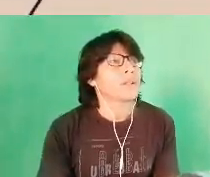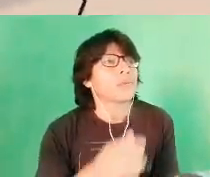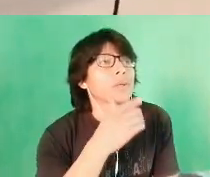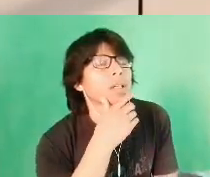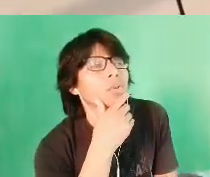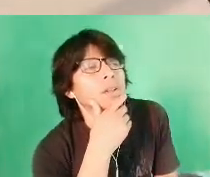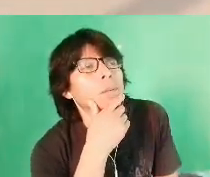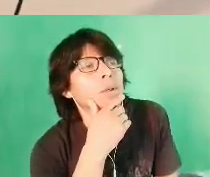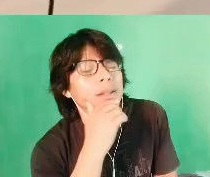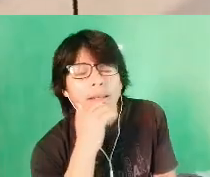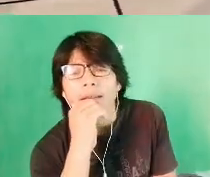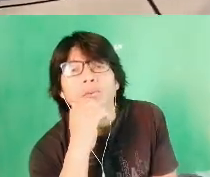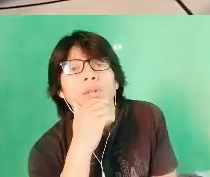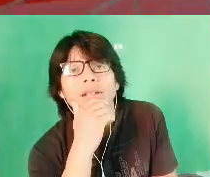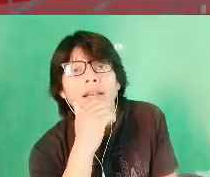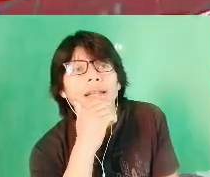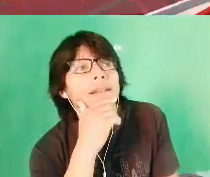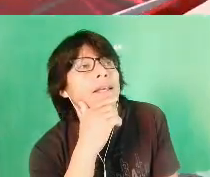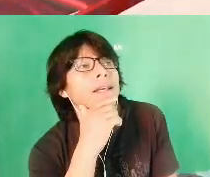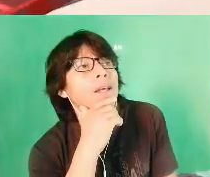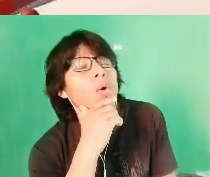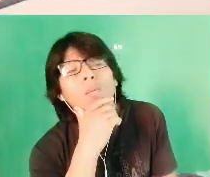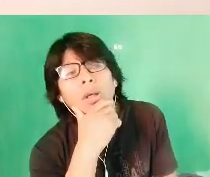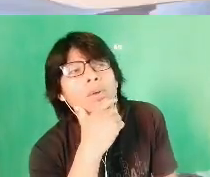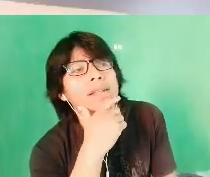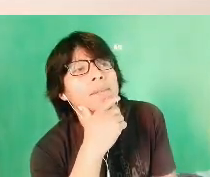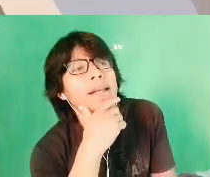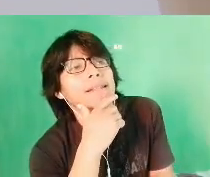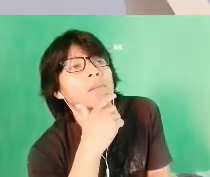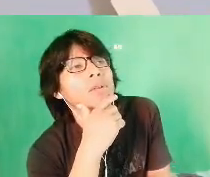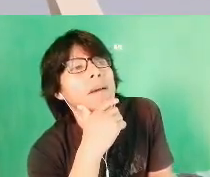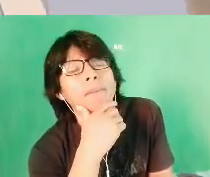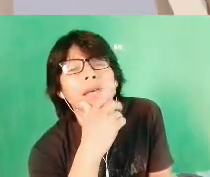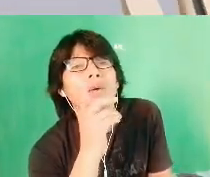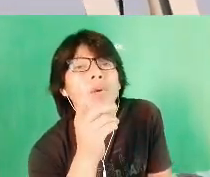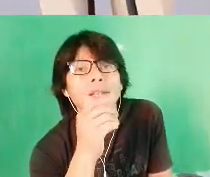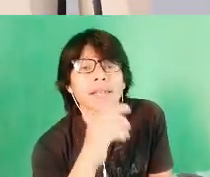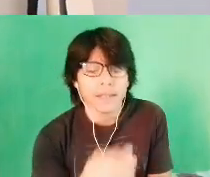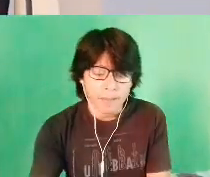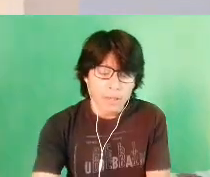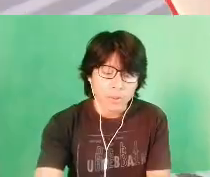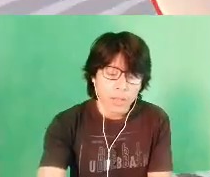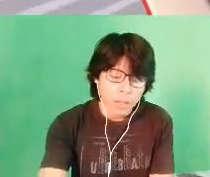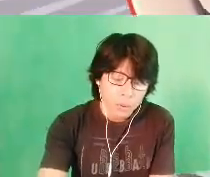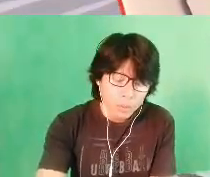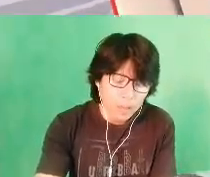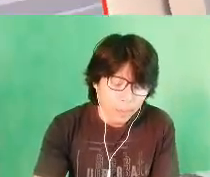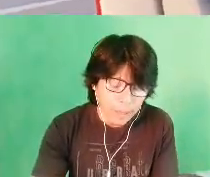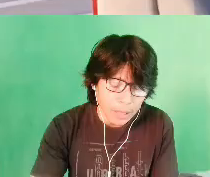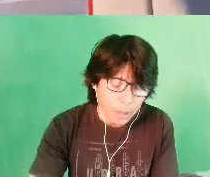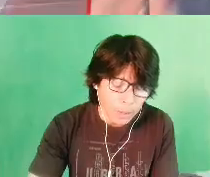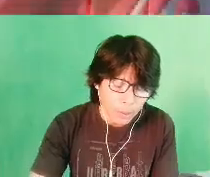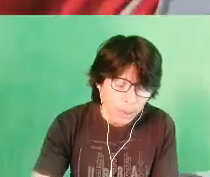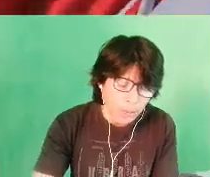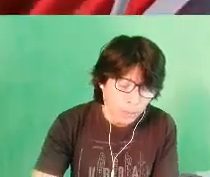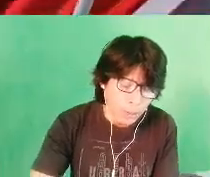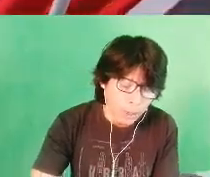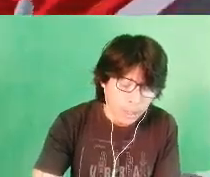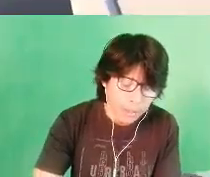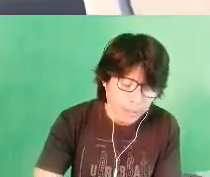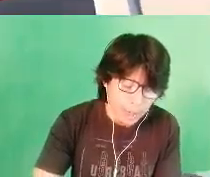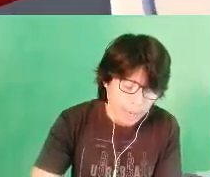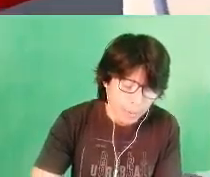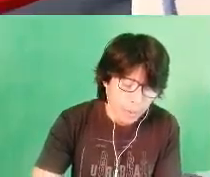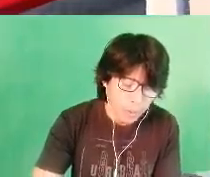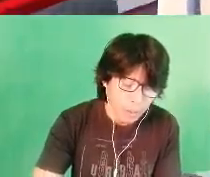mexicanos y paisanos tabasqueños, espero que tengan un excelente ombligo de semana. Estamos a miércoles 6 de marzo del año 2024 y hay información